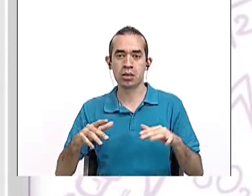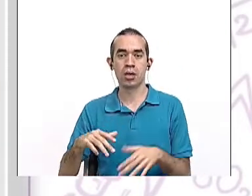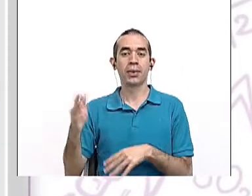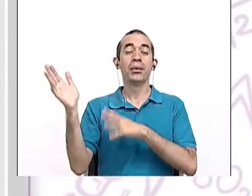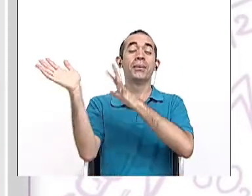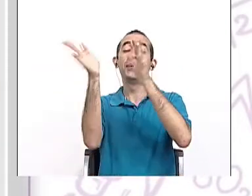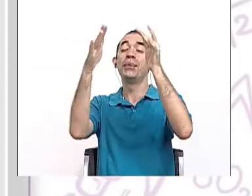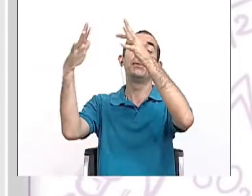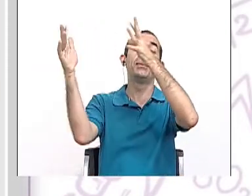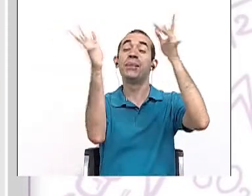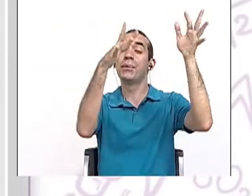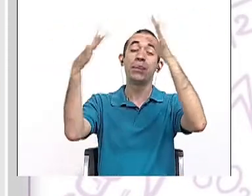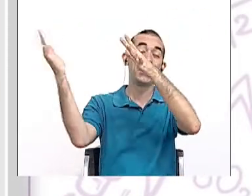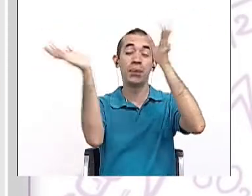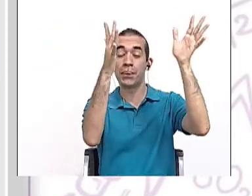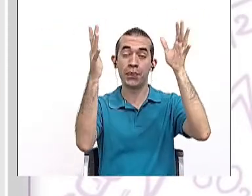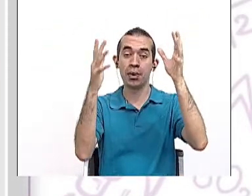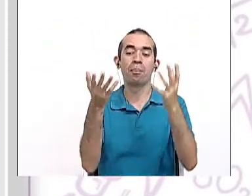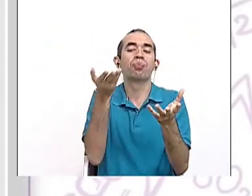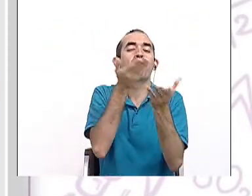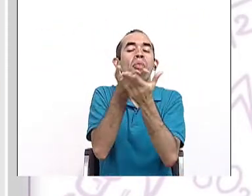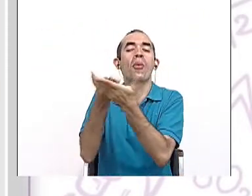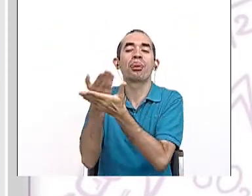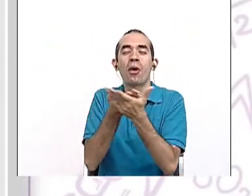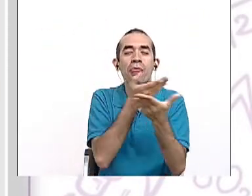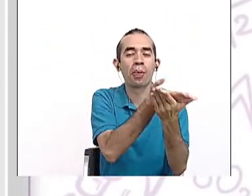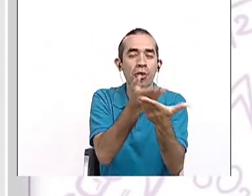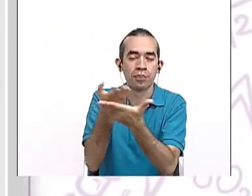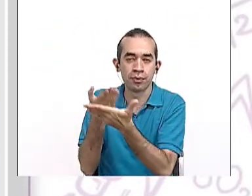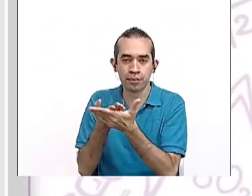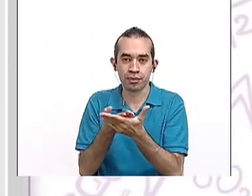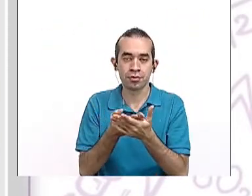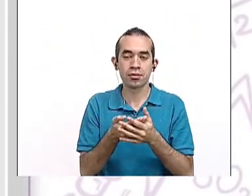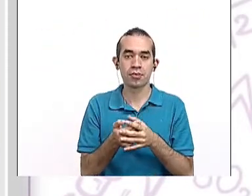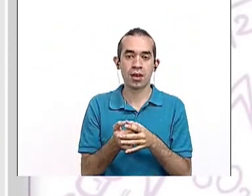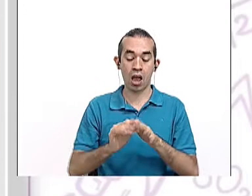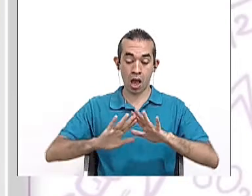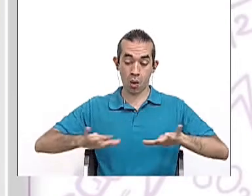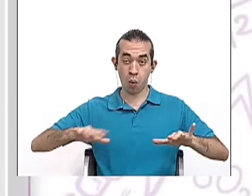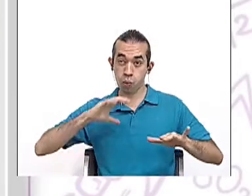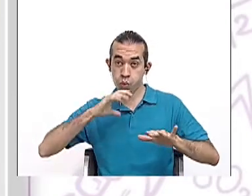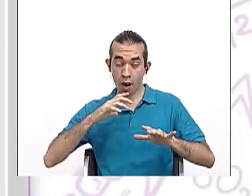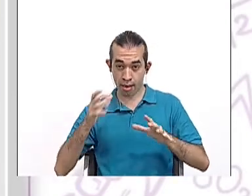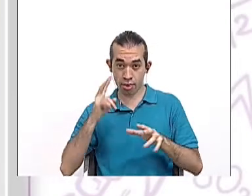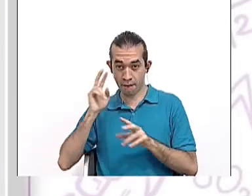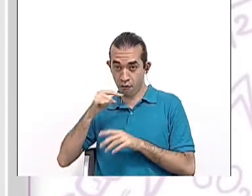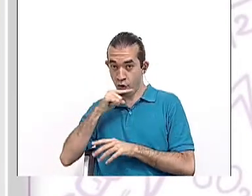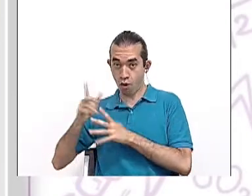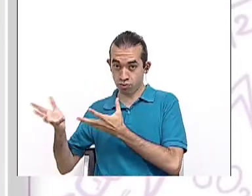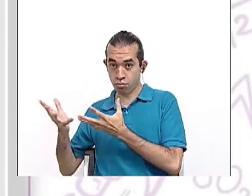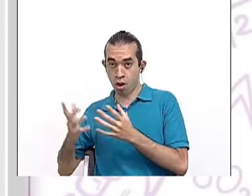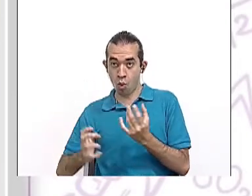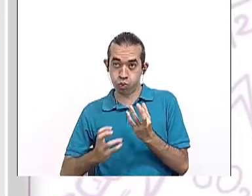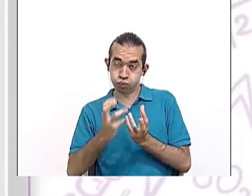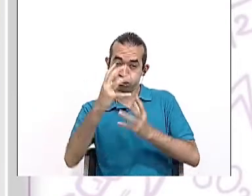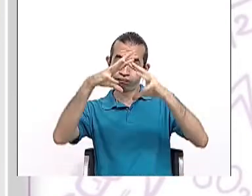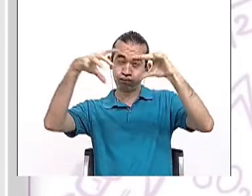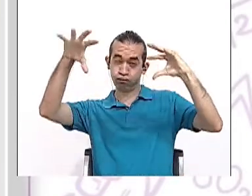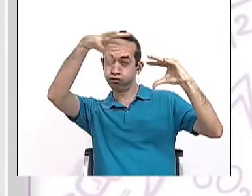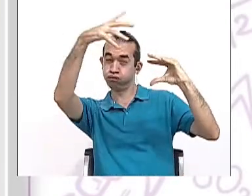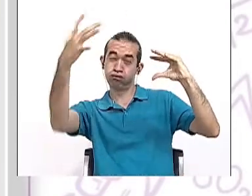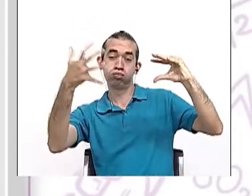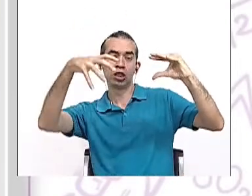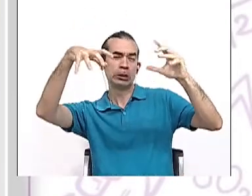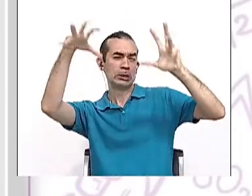que el aire esté húmedo. La zona del mar donde el agua está más caliente, además de formar nubes de tormenta, crea una zona de